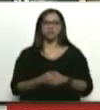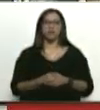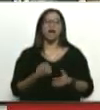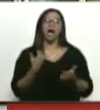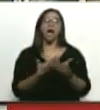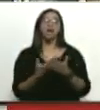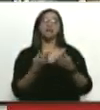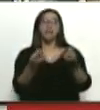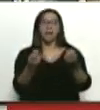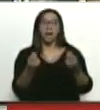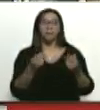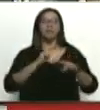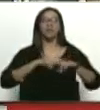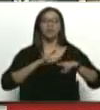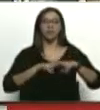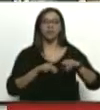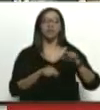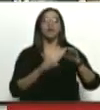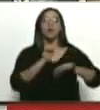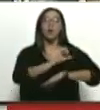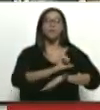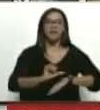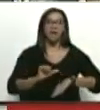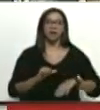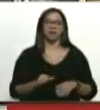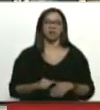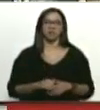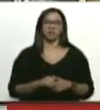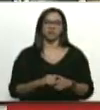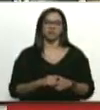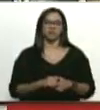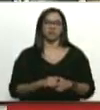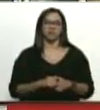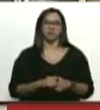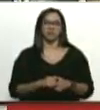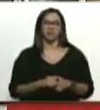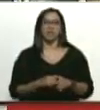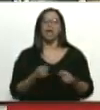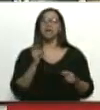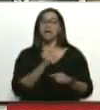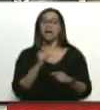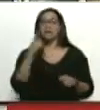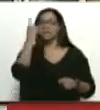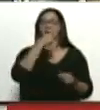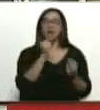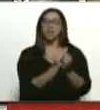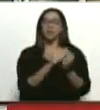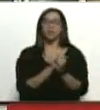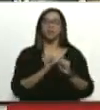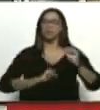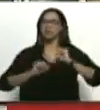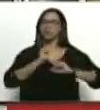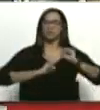plata de los niños que iban a operar. Y esa gente es tan descarada que sigue defendiéndolo.